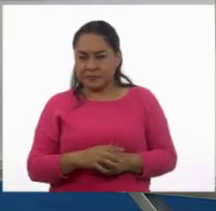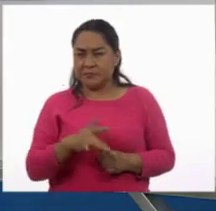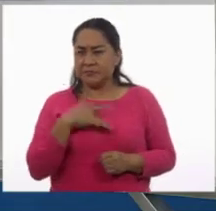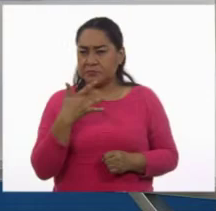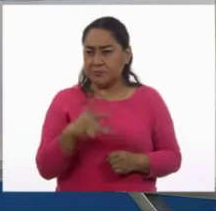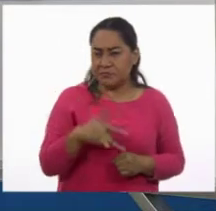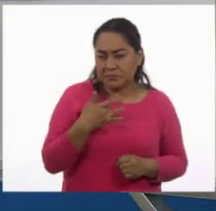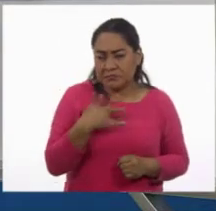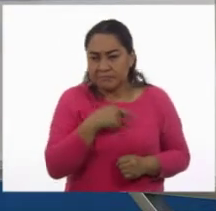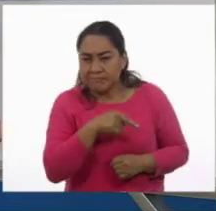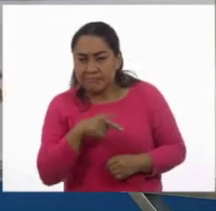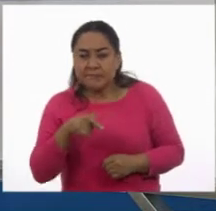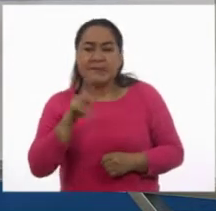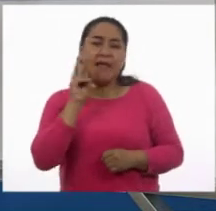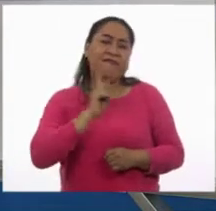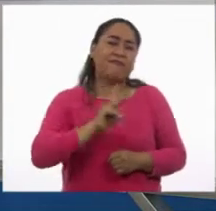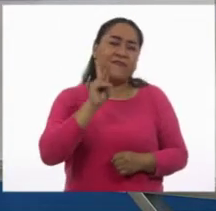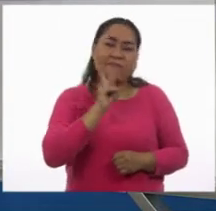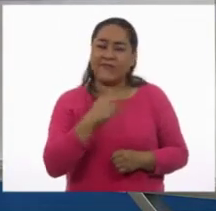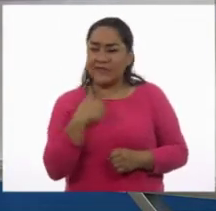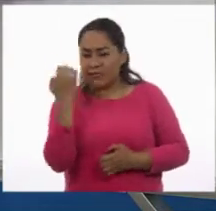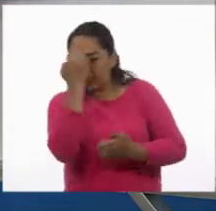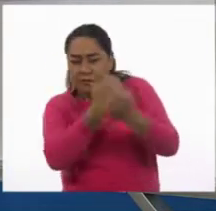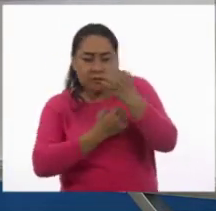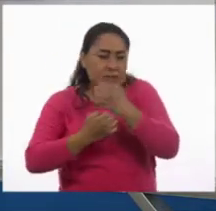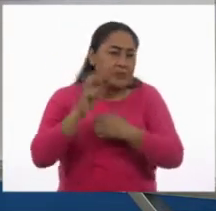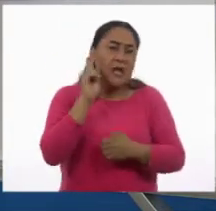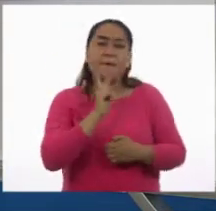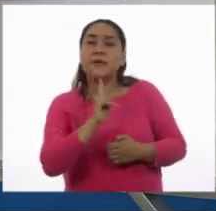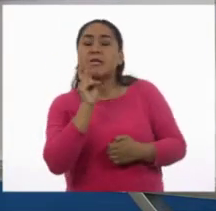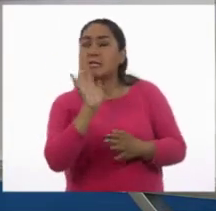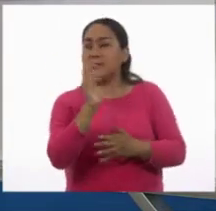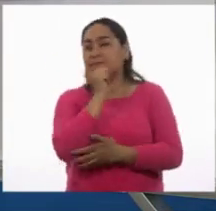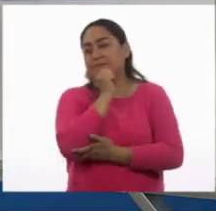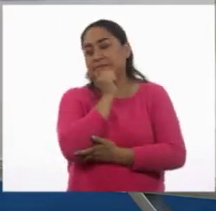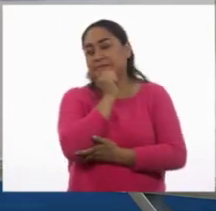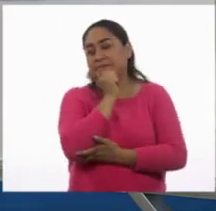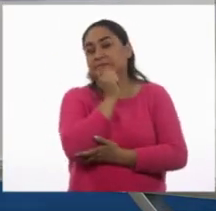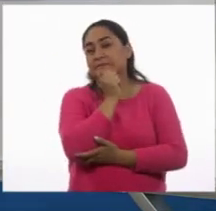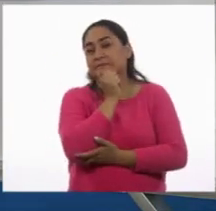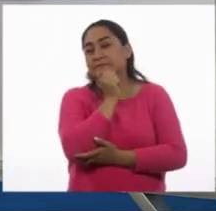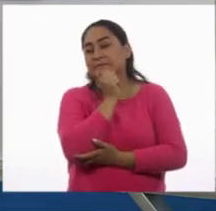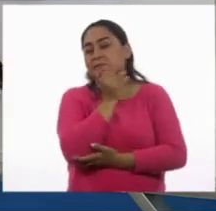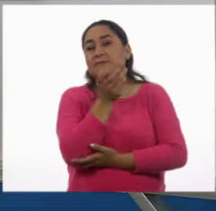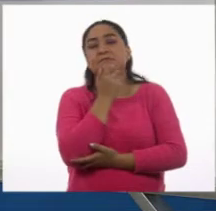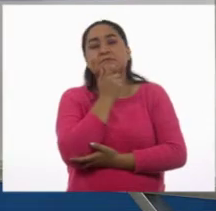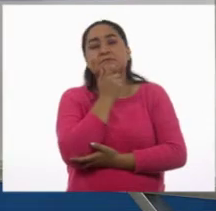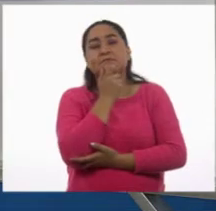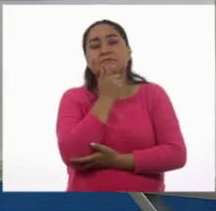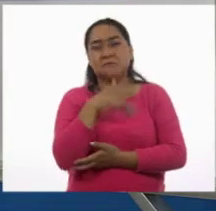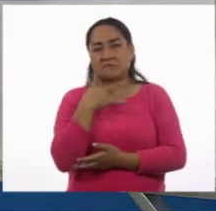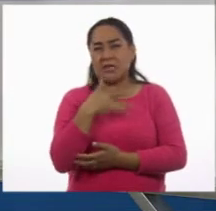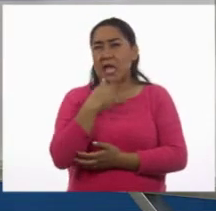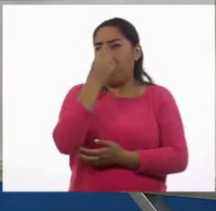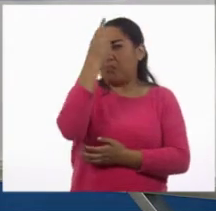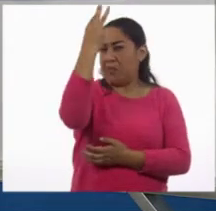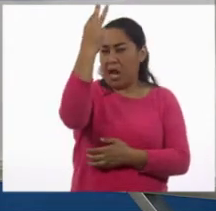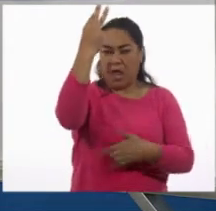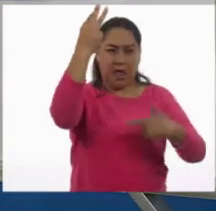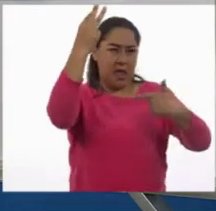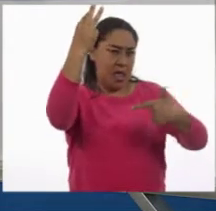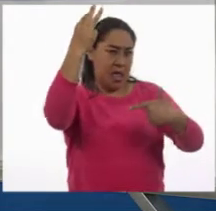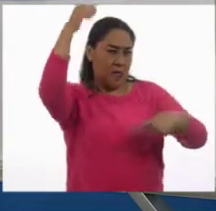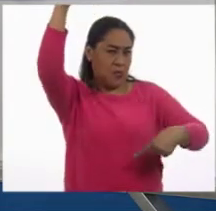En el... A ver, voy a revisar ahora sí muy bien. Ok. En el 3G.